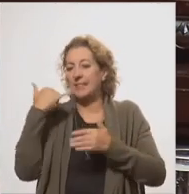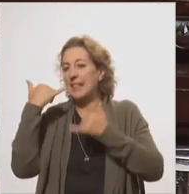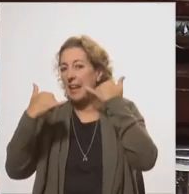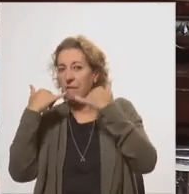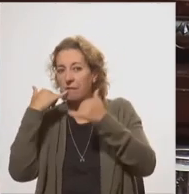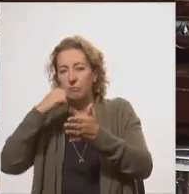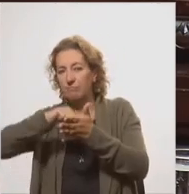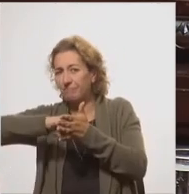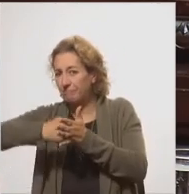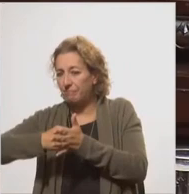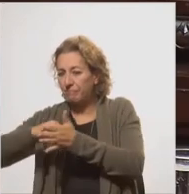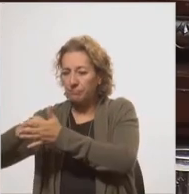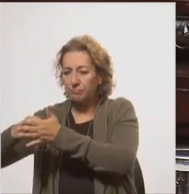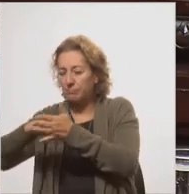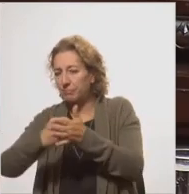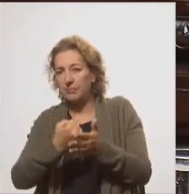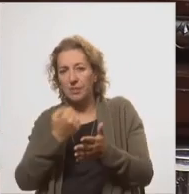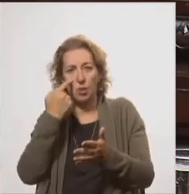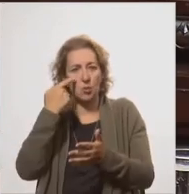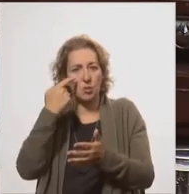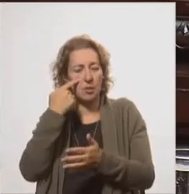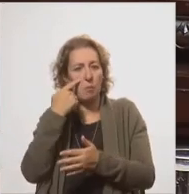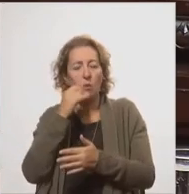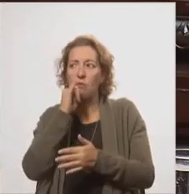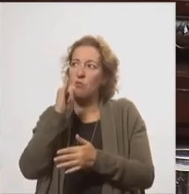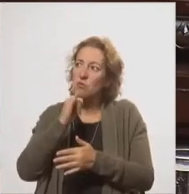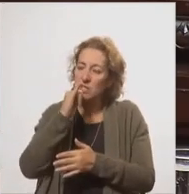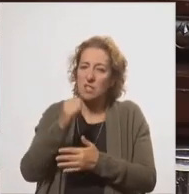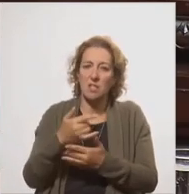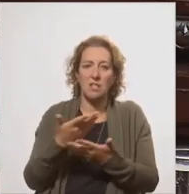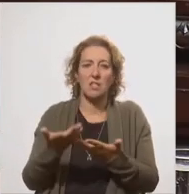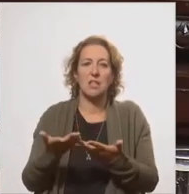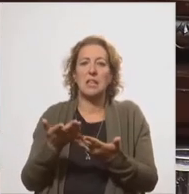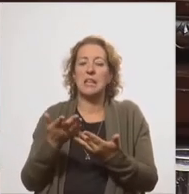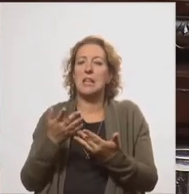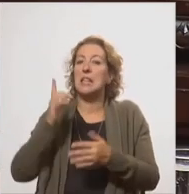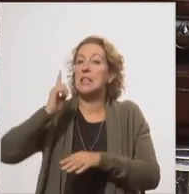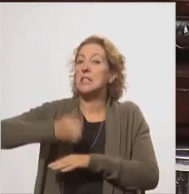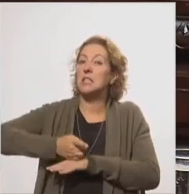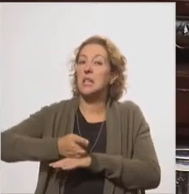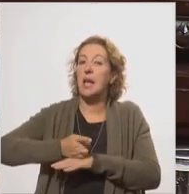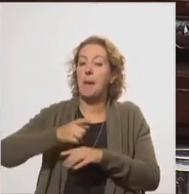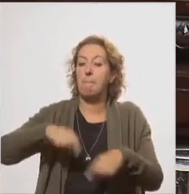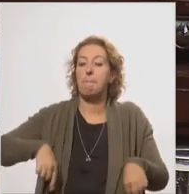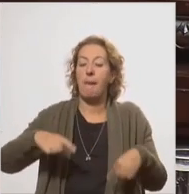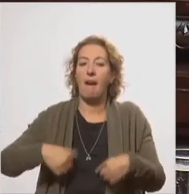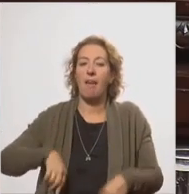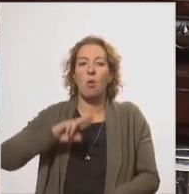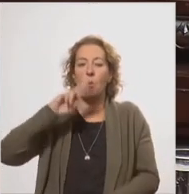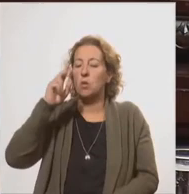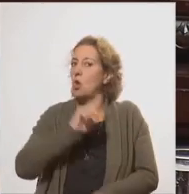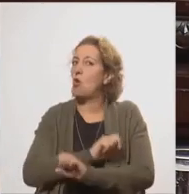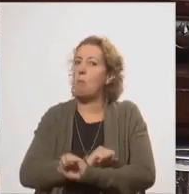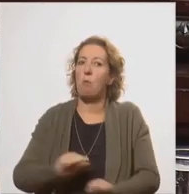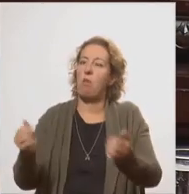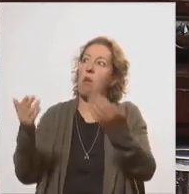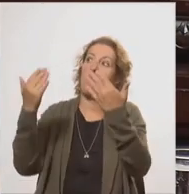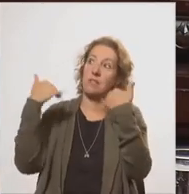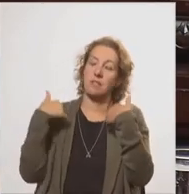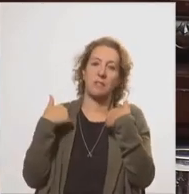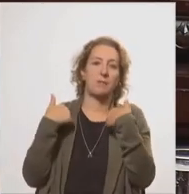las noticias. La instrucción para la embajada uruguaya fue no recibir extranjeros, solo